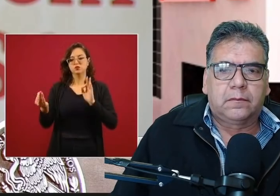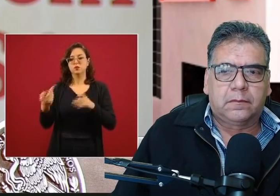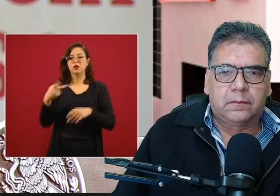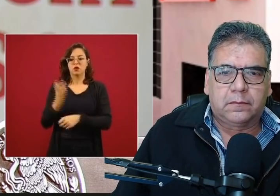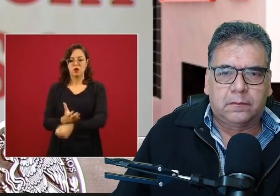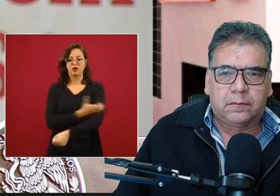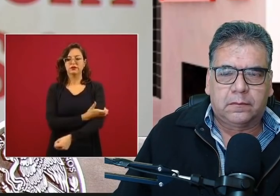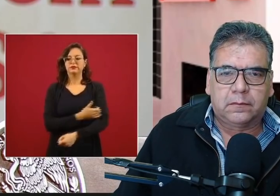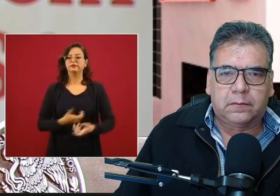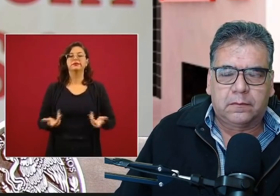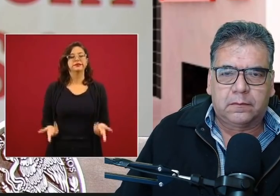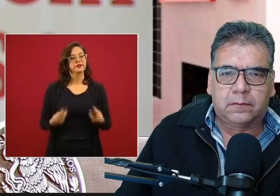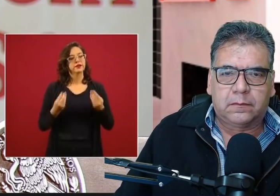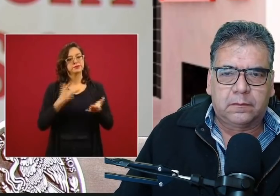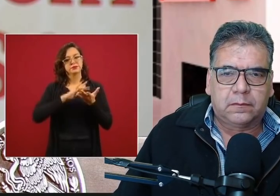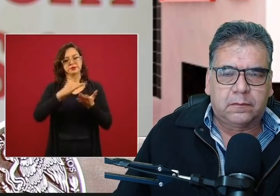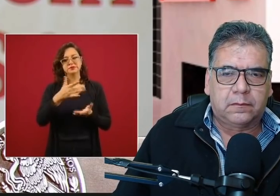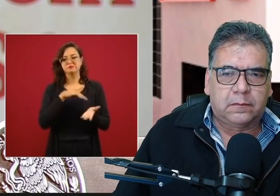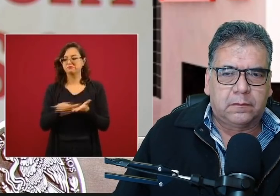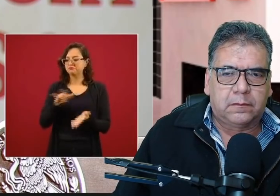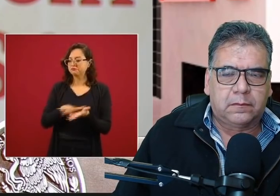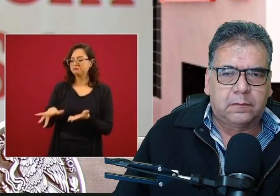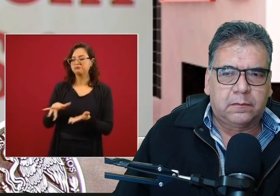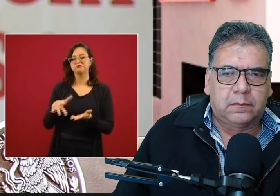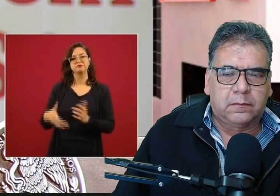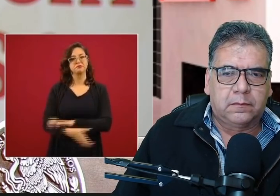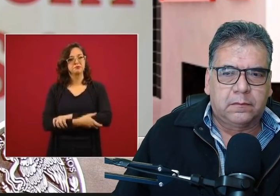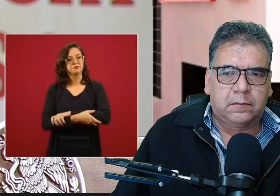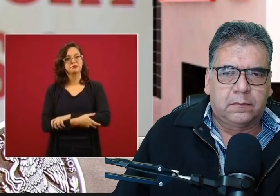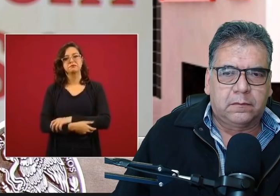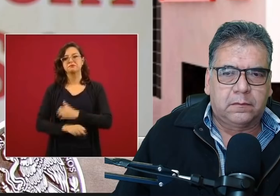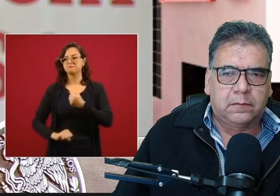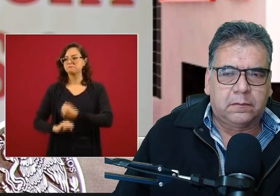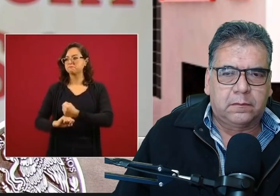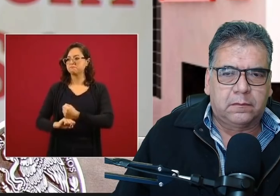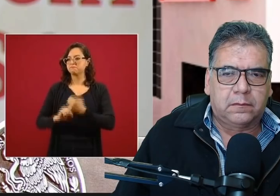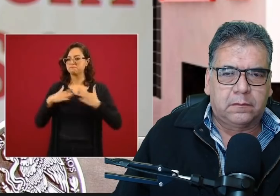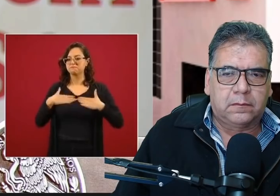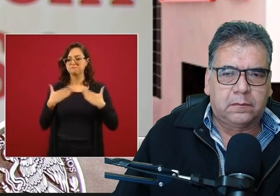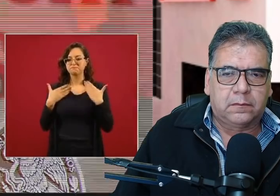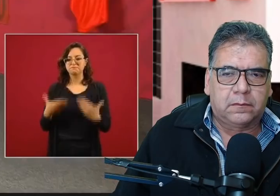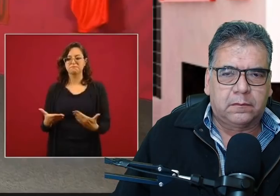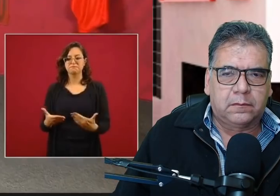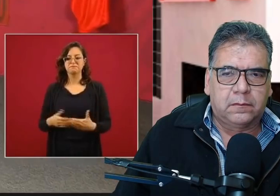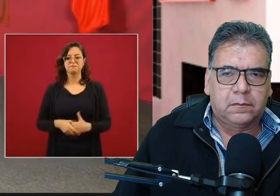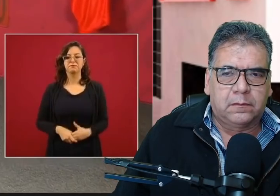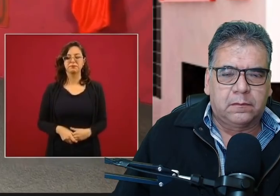Agradecerles mucho por su apoyo, por su solidaridad, por su respaldo, por su confianza.